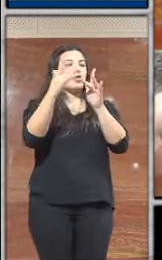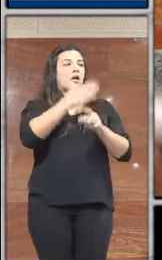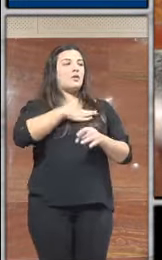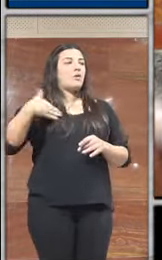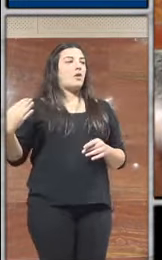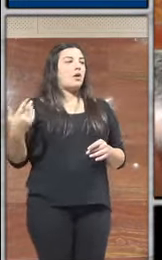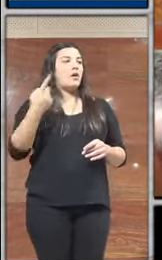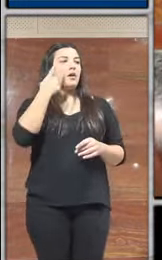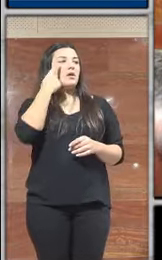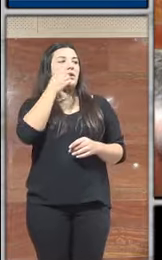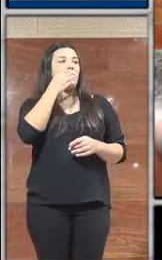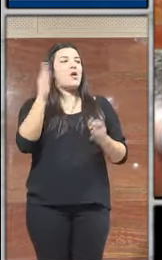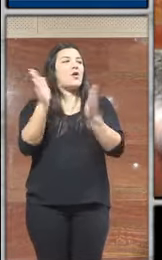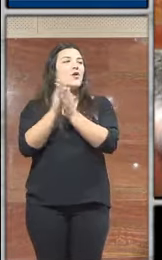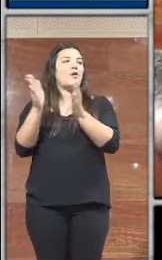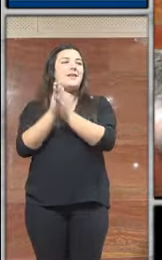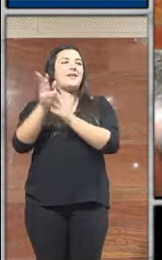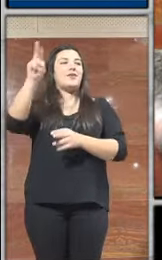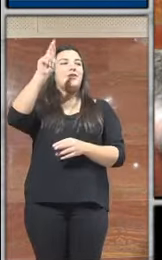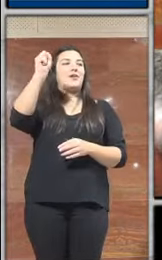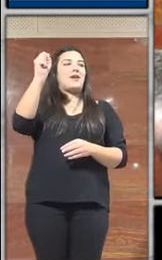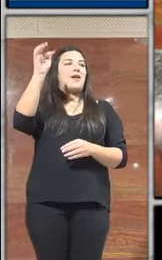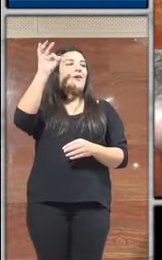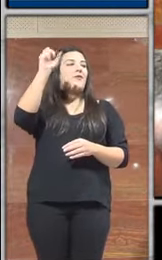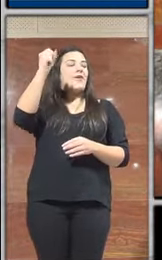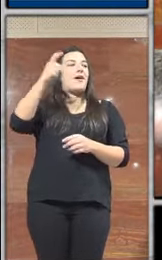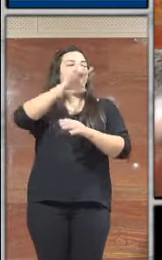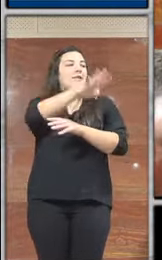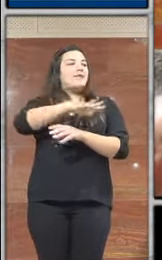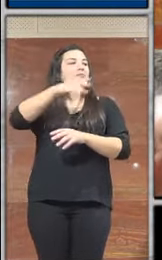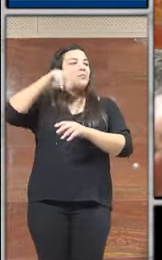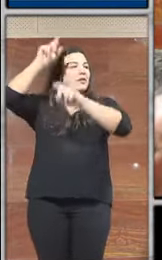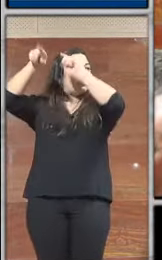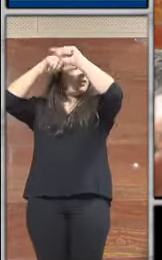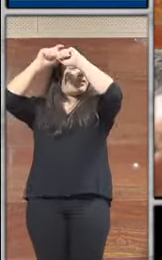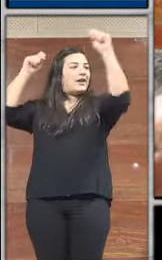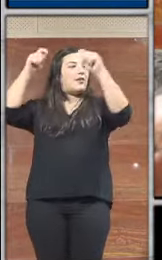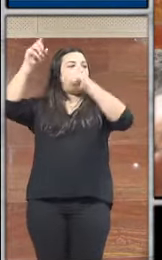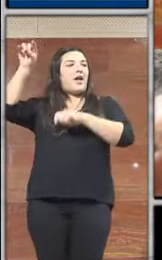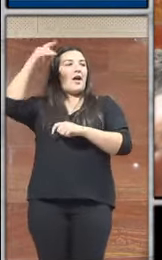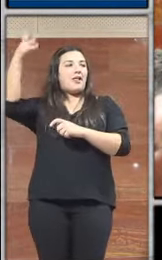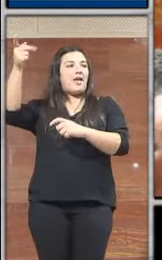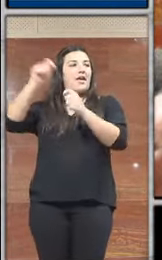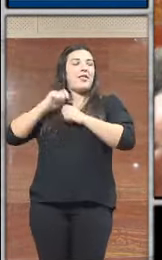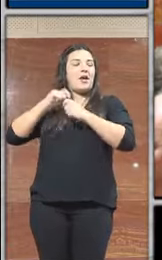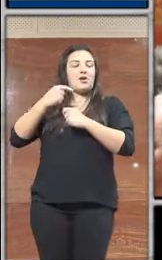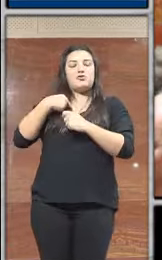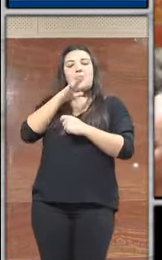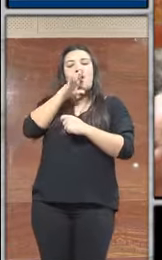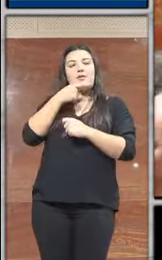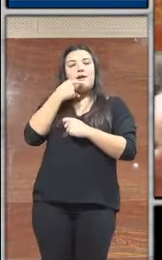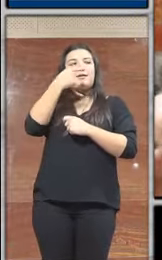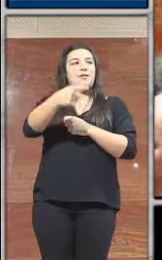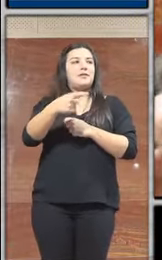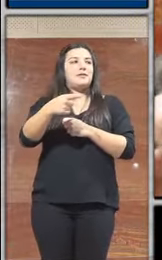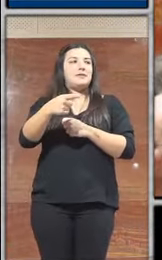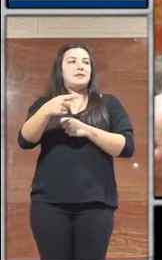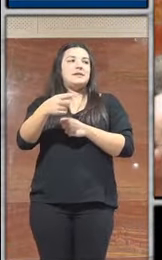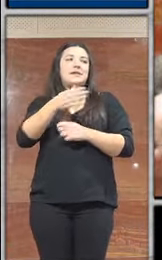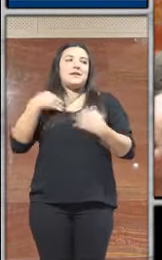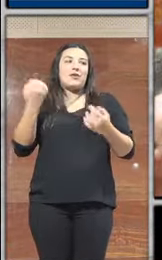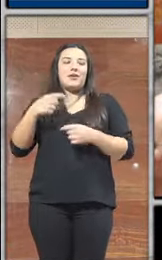bueno aquí está mi compañero Rafa de Aspaz de Zaragoza que él me ha dado una de las ideas que acabo de decir que quiero que que sepáis que